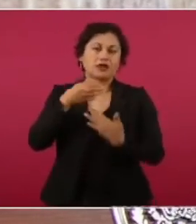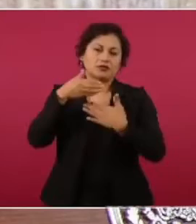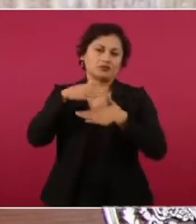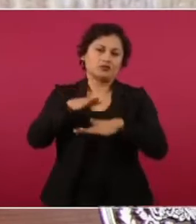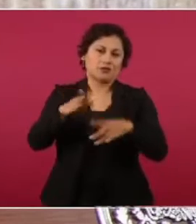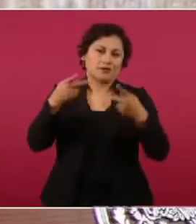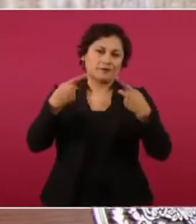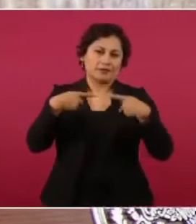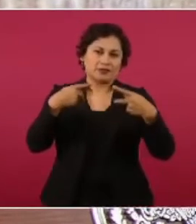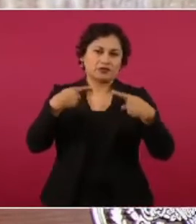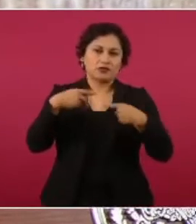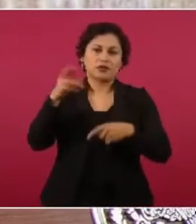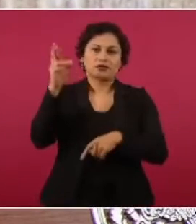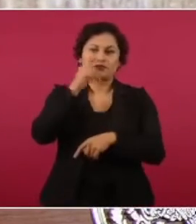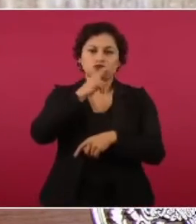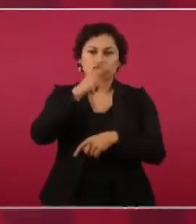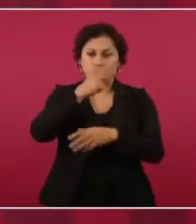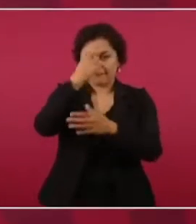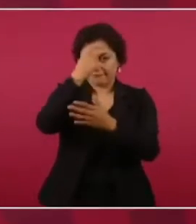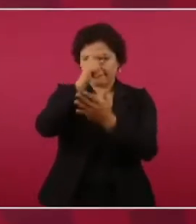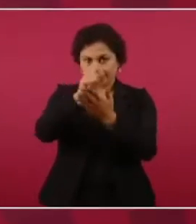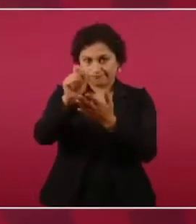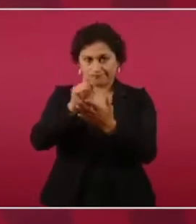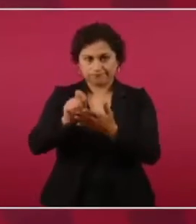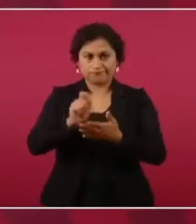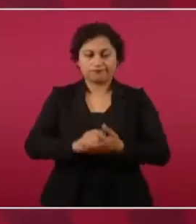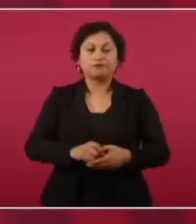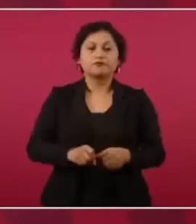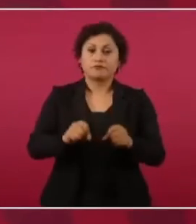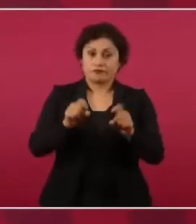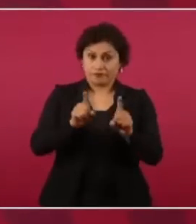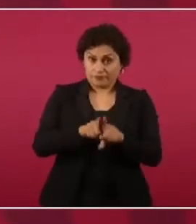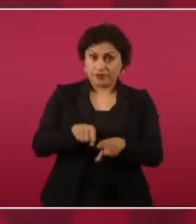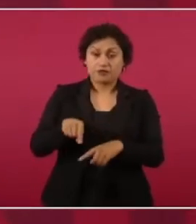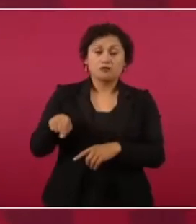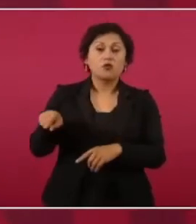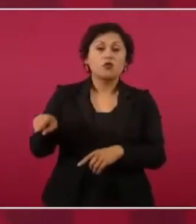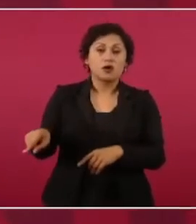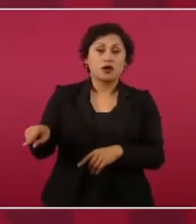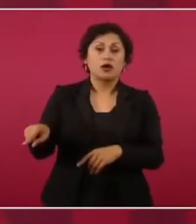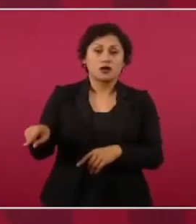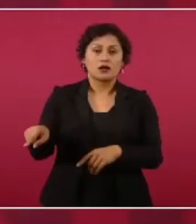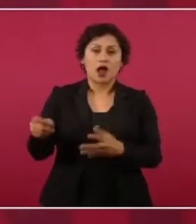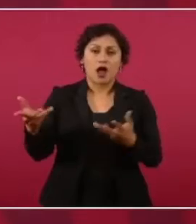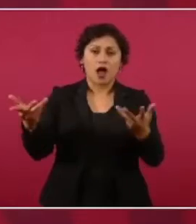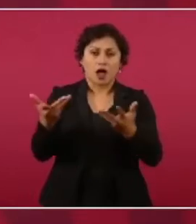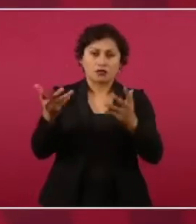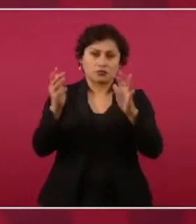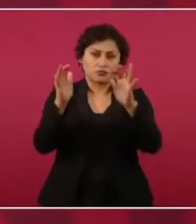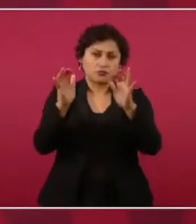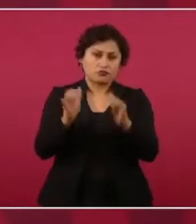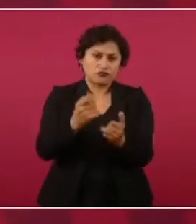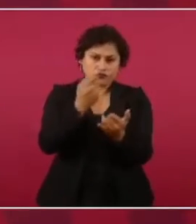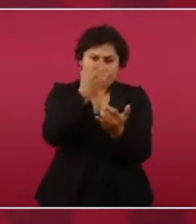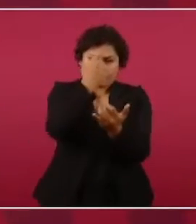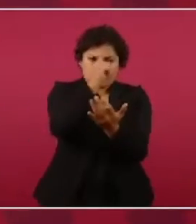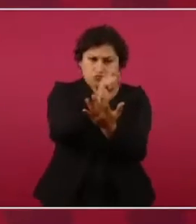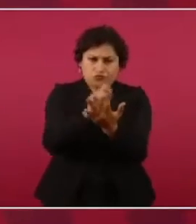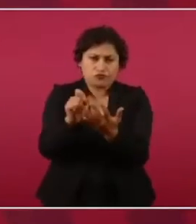rusos. Y él hace también buenos ensayos,